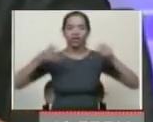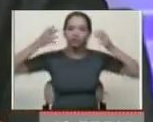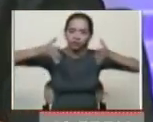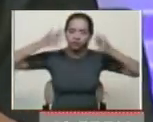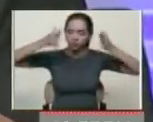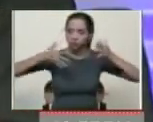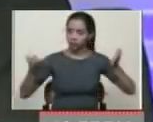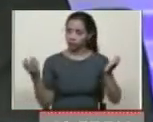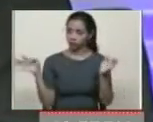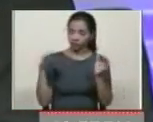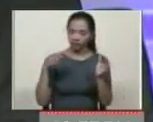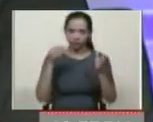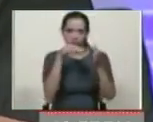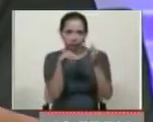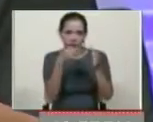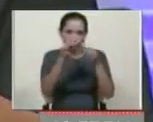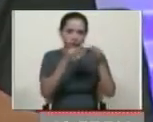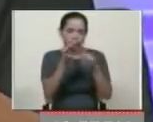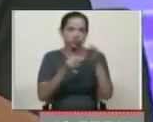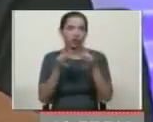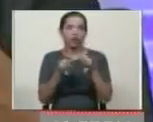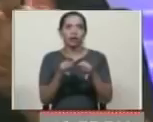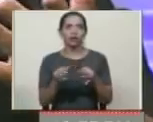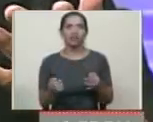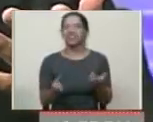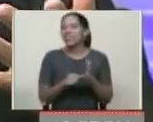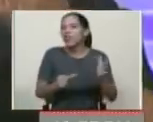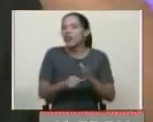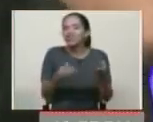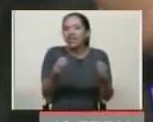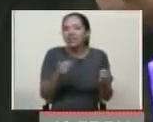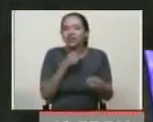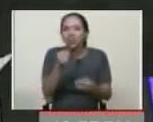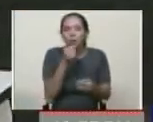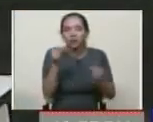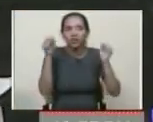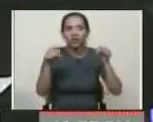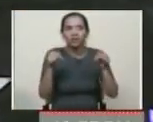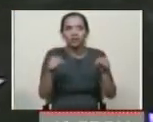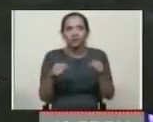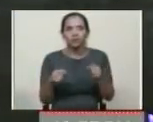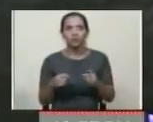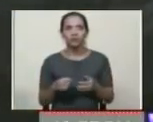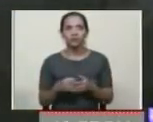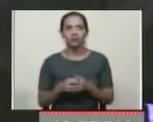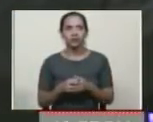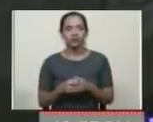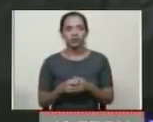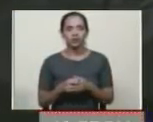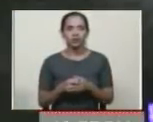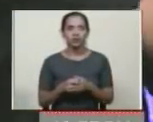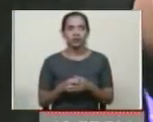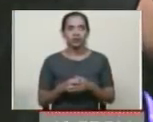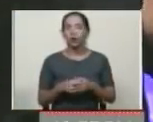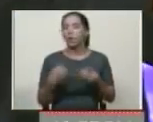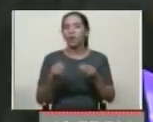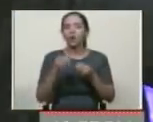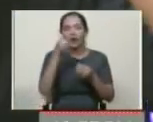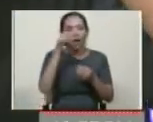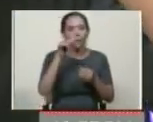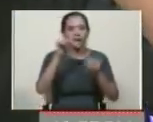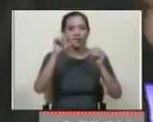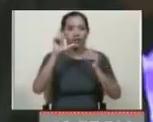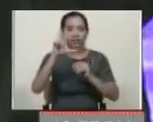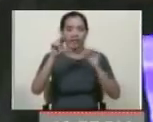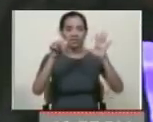en edición, en cámara. O sea, tú decías, ¿de dónde sale tanto reportero aquí con cámara 360? Cámara 360, cuando tú veías a